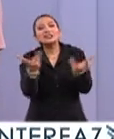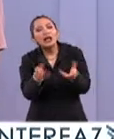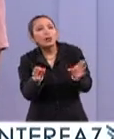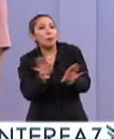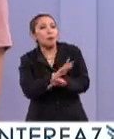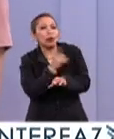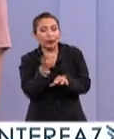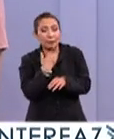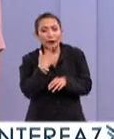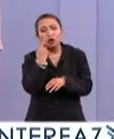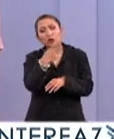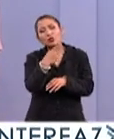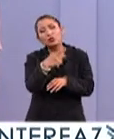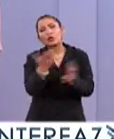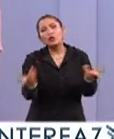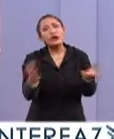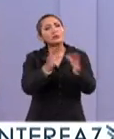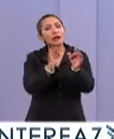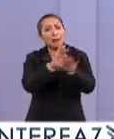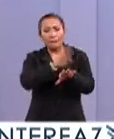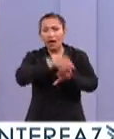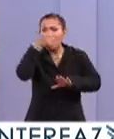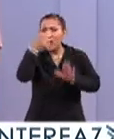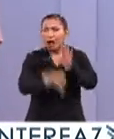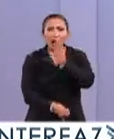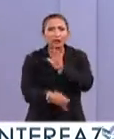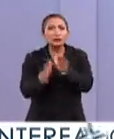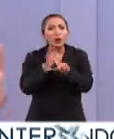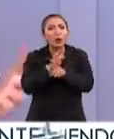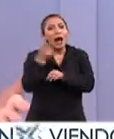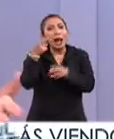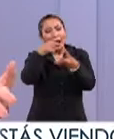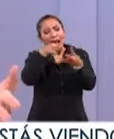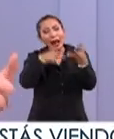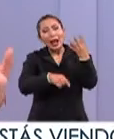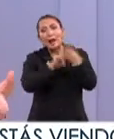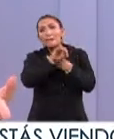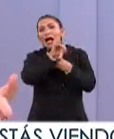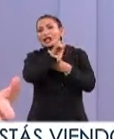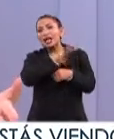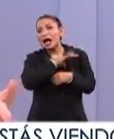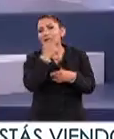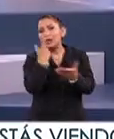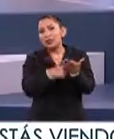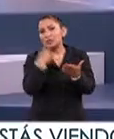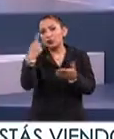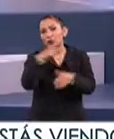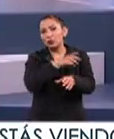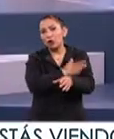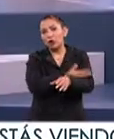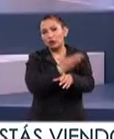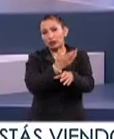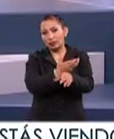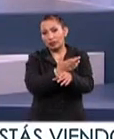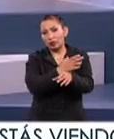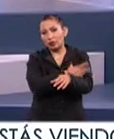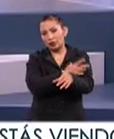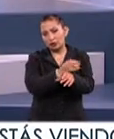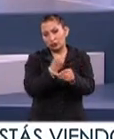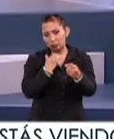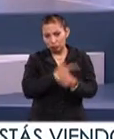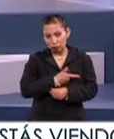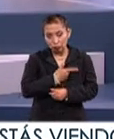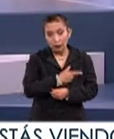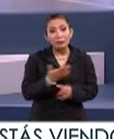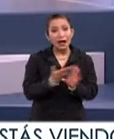qué. Claro. Pero cuéntenos un poco a profundidad cuáles son las becas que se ofrecen desde su coordinación. Con todo gusto, Ana Cristina, muchas